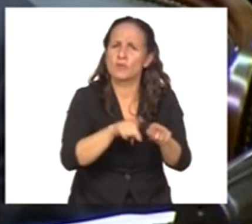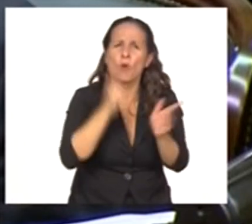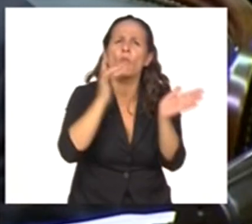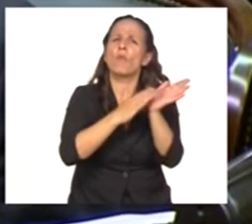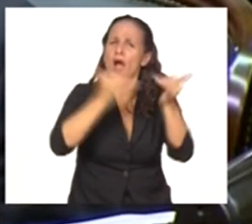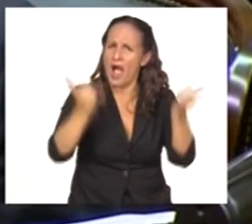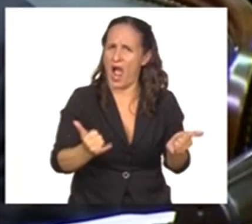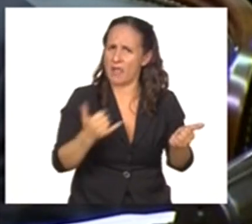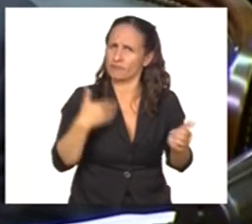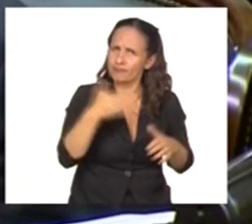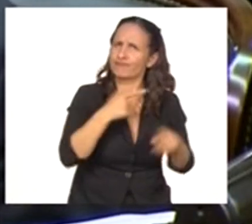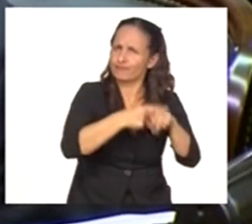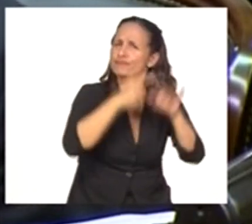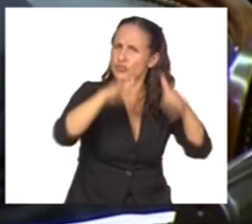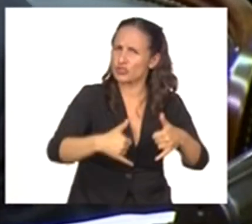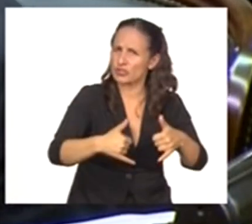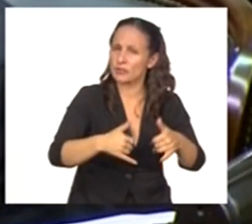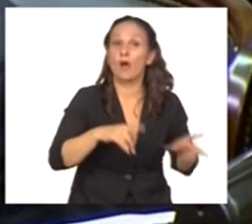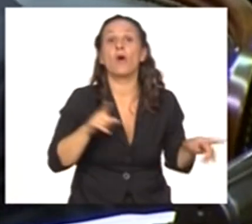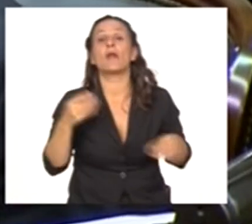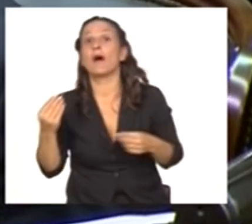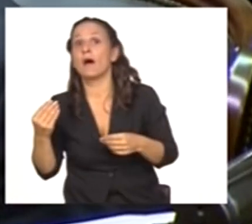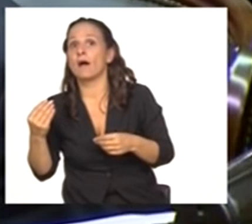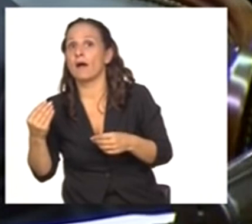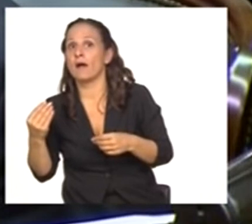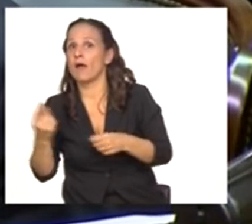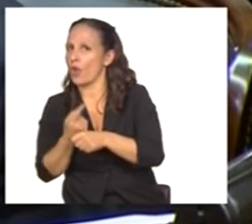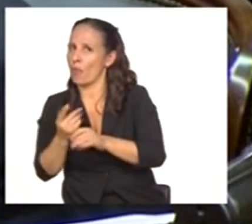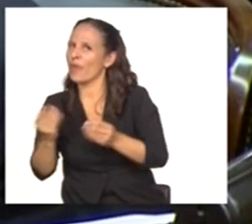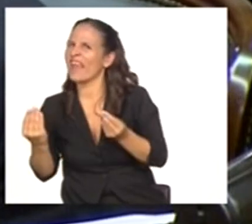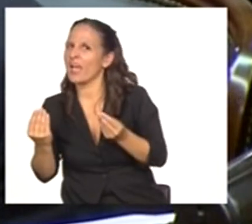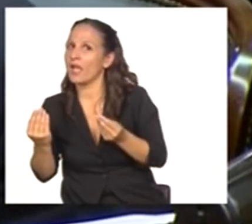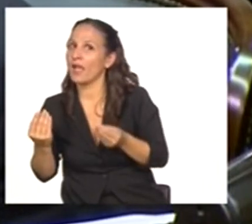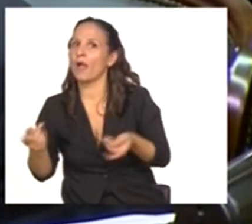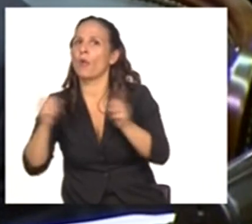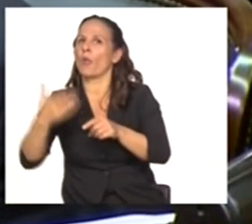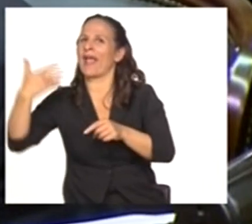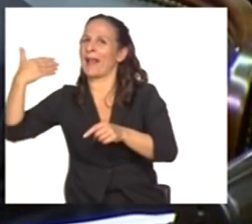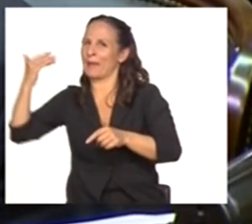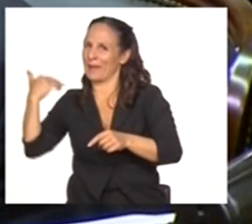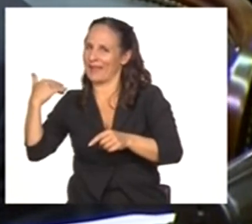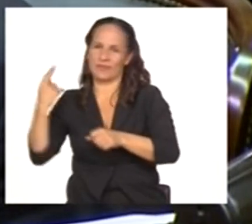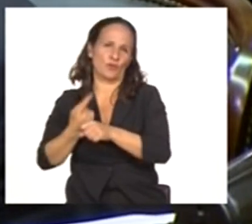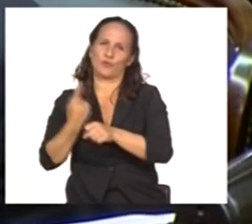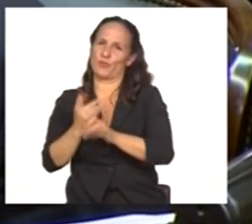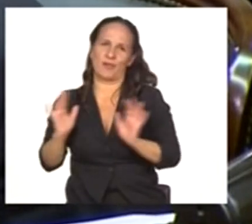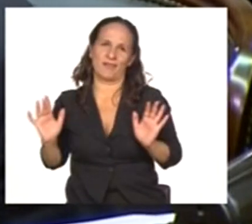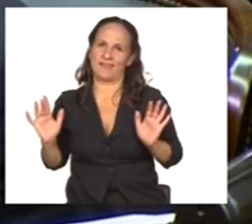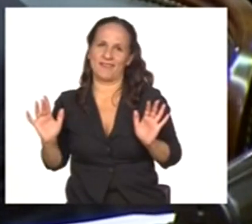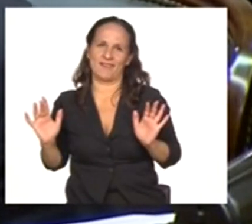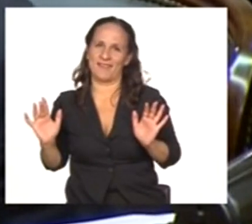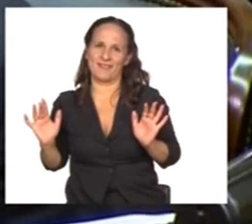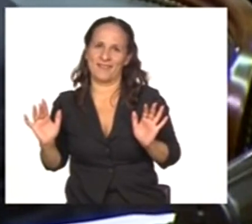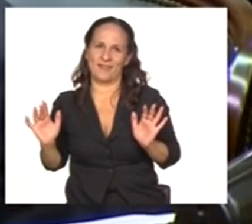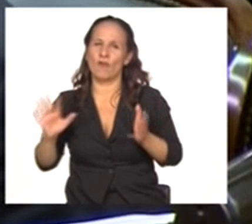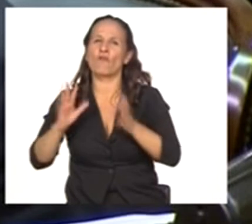demostrado. Lo que no se puede en la Argentina es retroceder para justamente